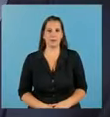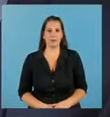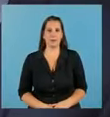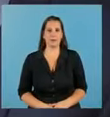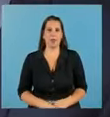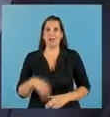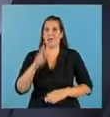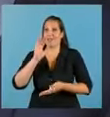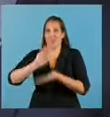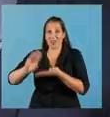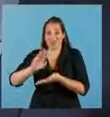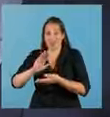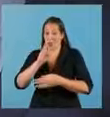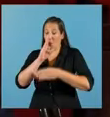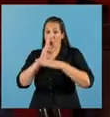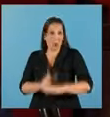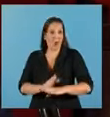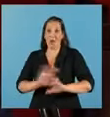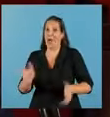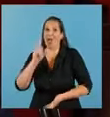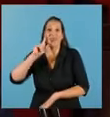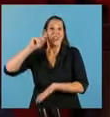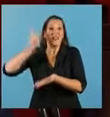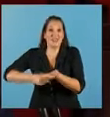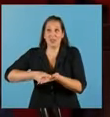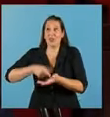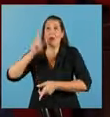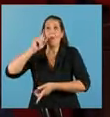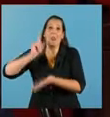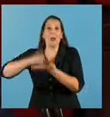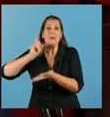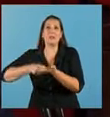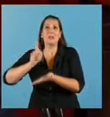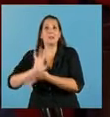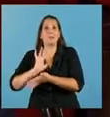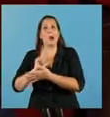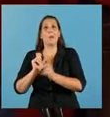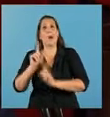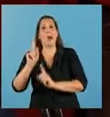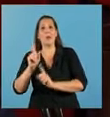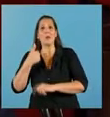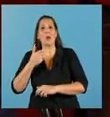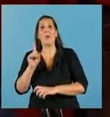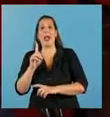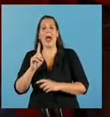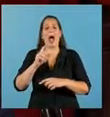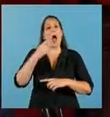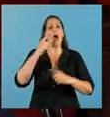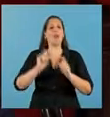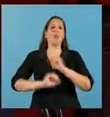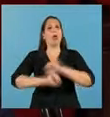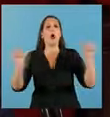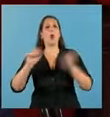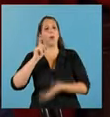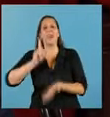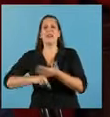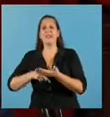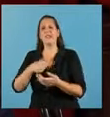Nunca más a decisiones que se toman con ínfulas tecnocráticas de la noche a la mañana y de espaldas al